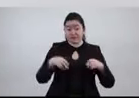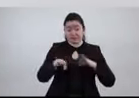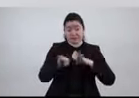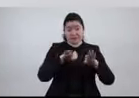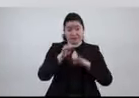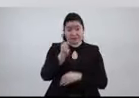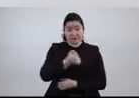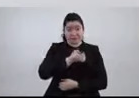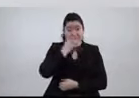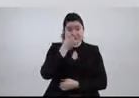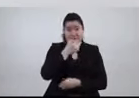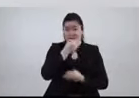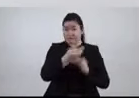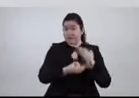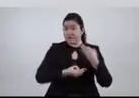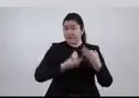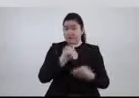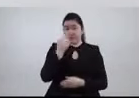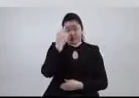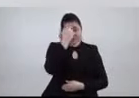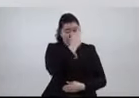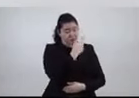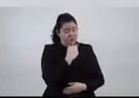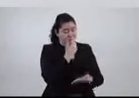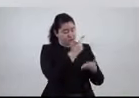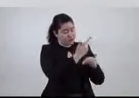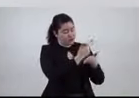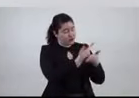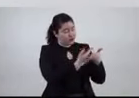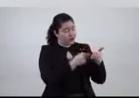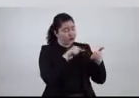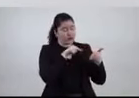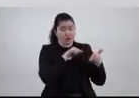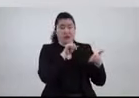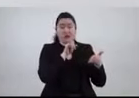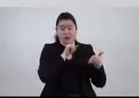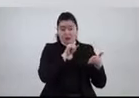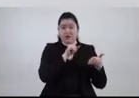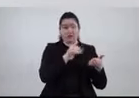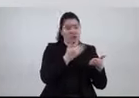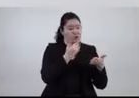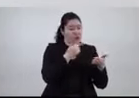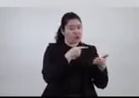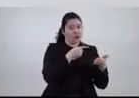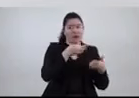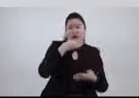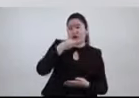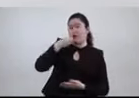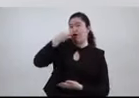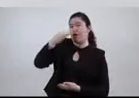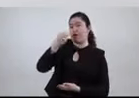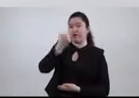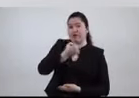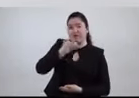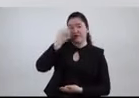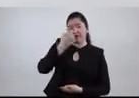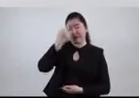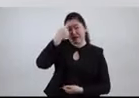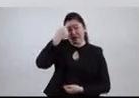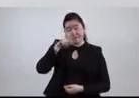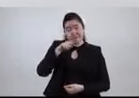las escuelas pudieran checar si estaban en el registro y si no reportarlo a su institución educativa para que fueran